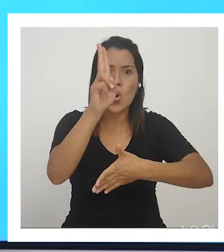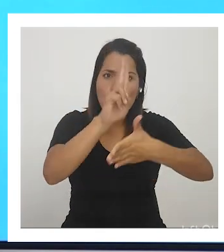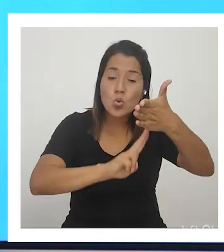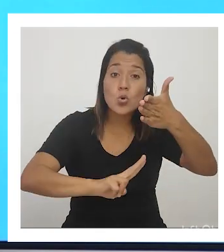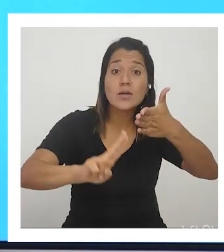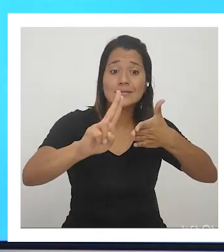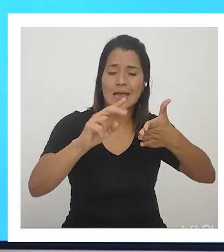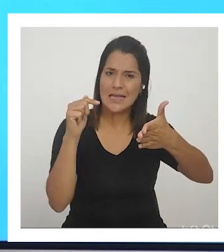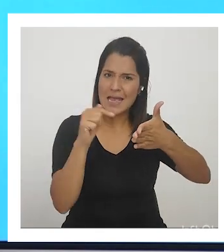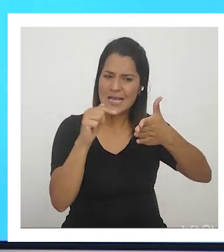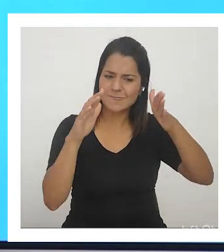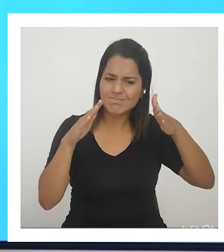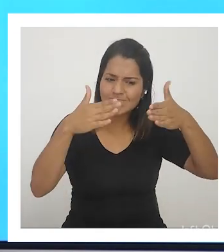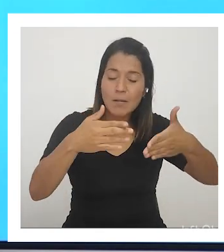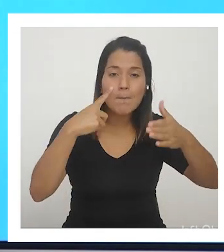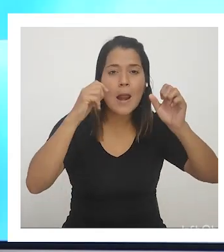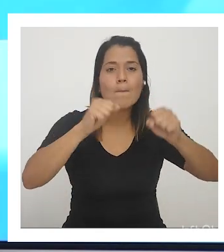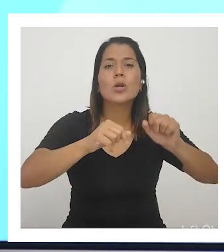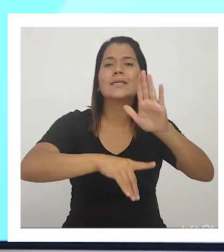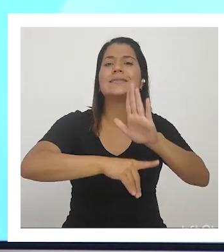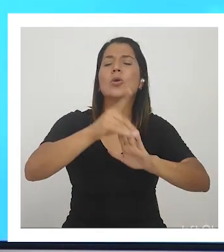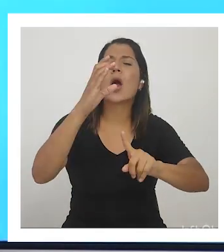ir desarrollando cada vez más